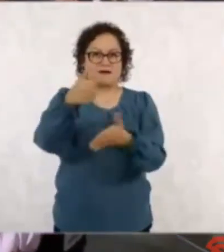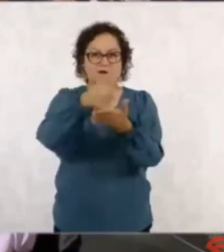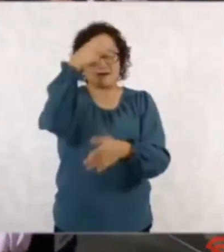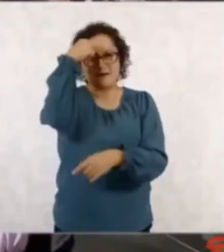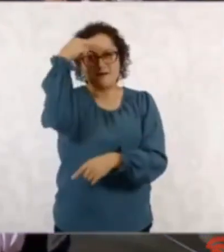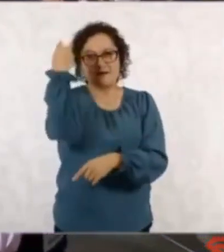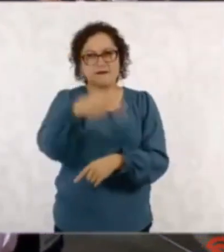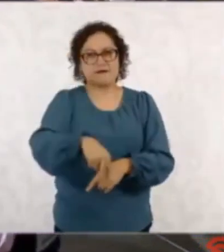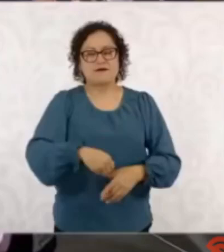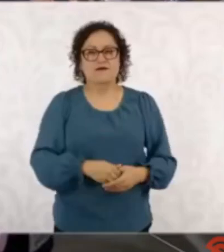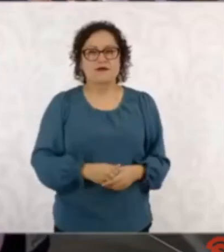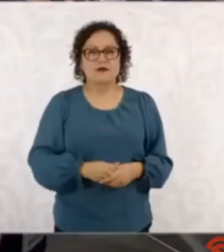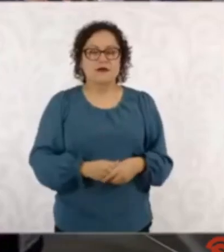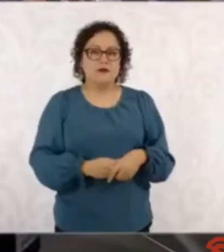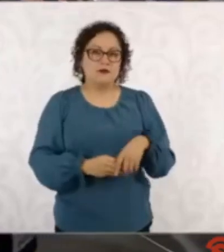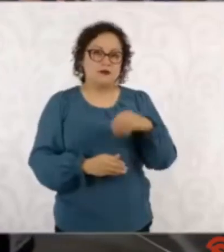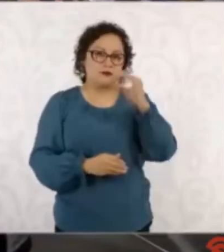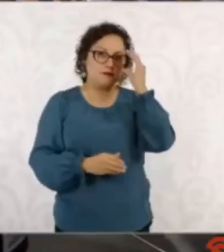En